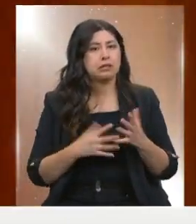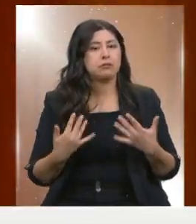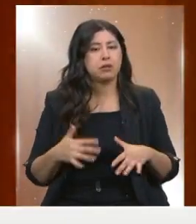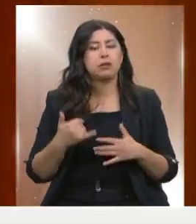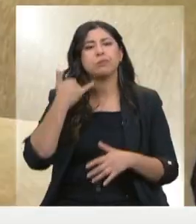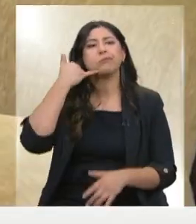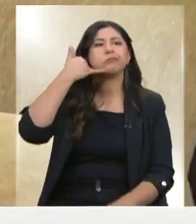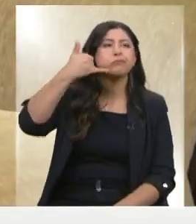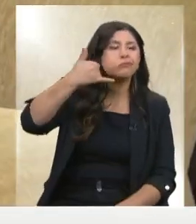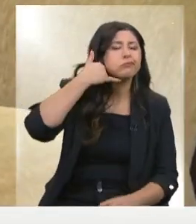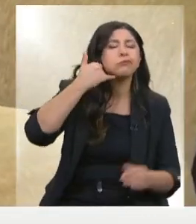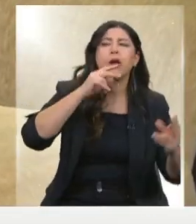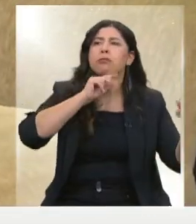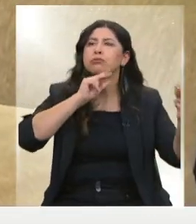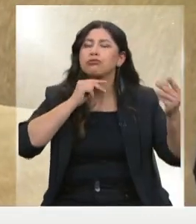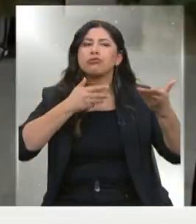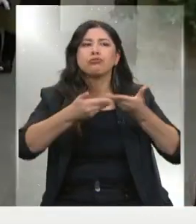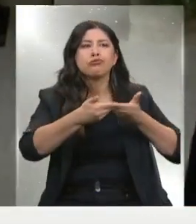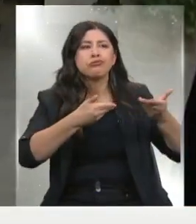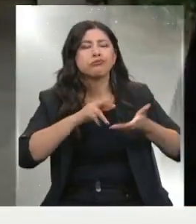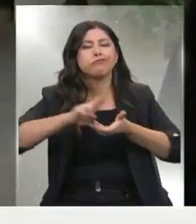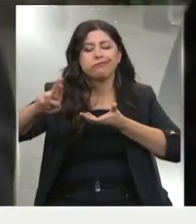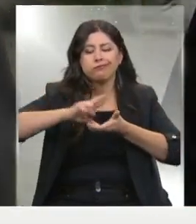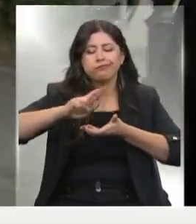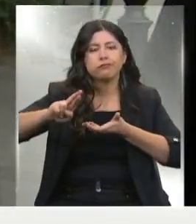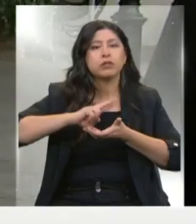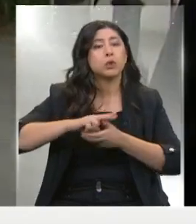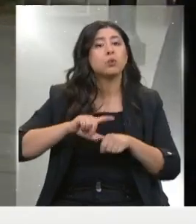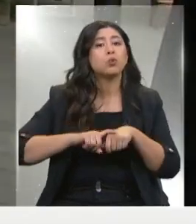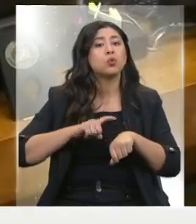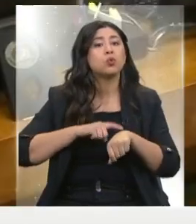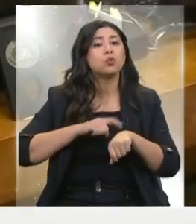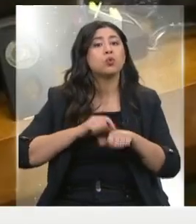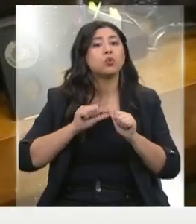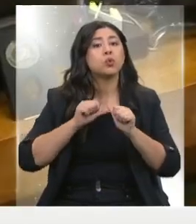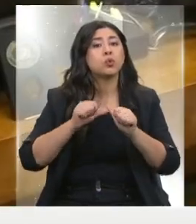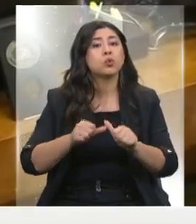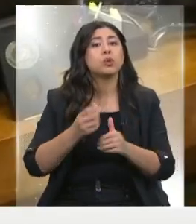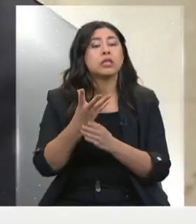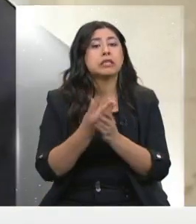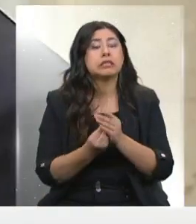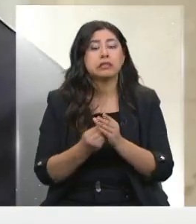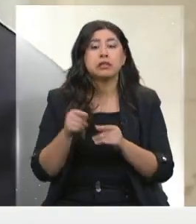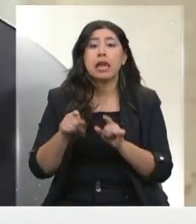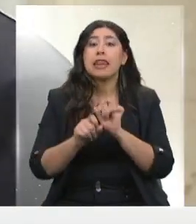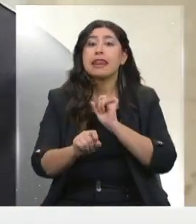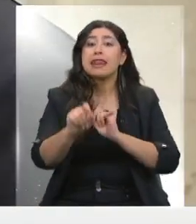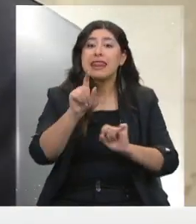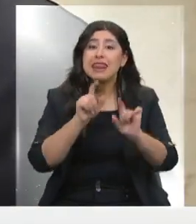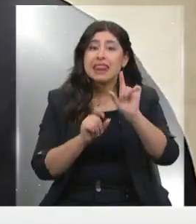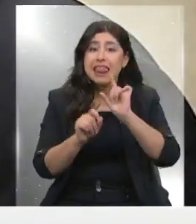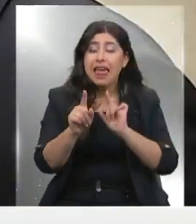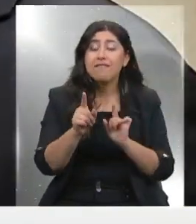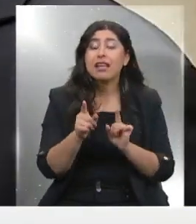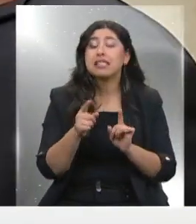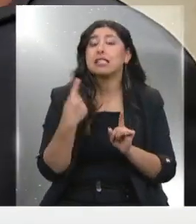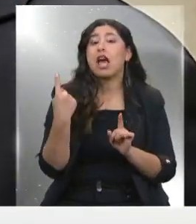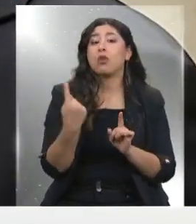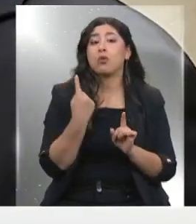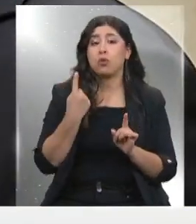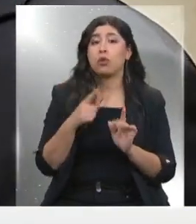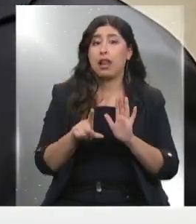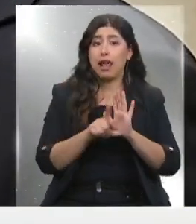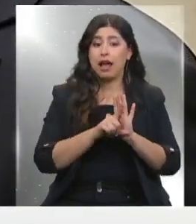Telefonazos, reuniones, mensajes a contrarreloj. Hasta el momento, en legítima defensa privilegiada hay más consensos que con el punto